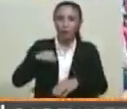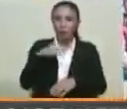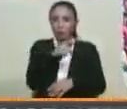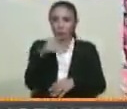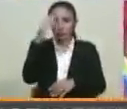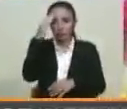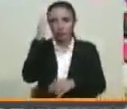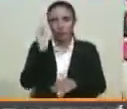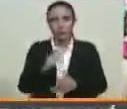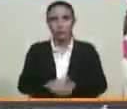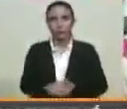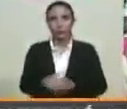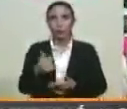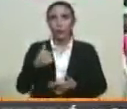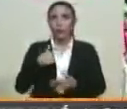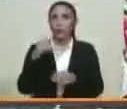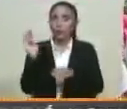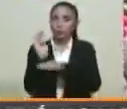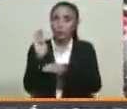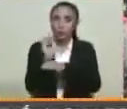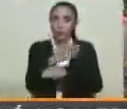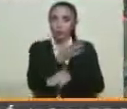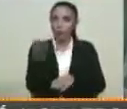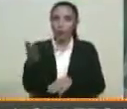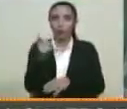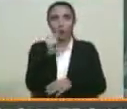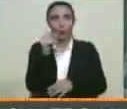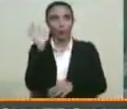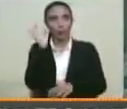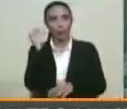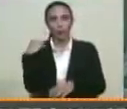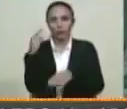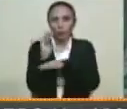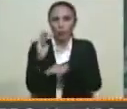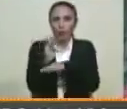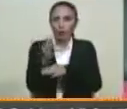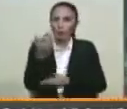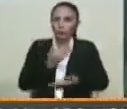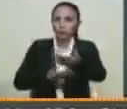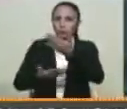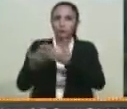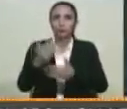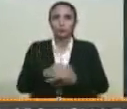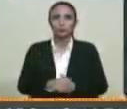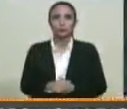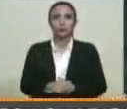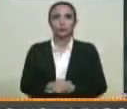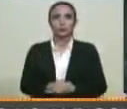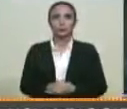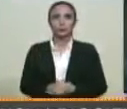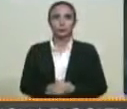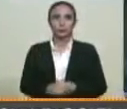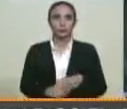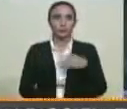Yo te protejo, trabajador, siempre. Yo te protejo, familia